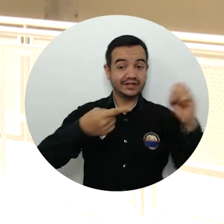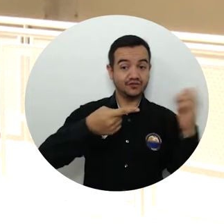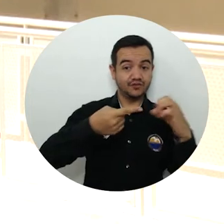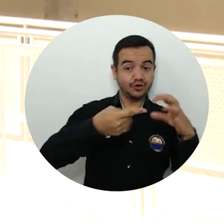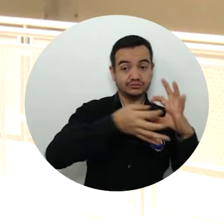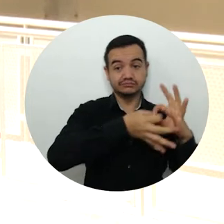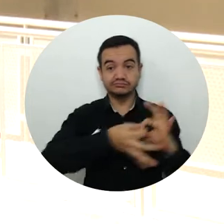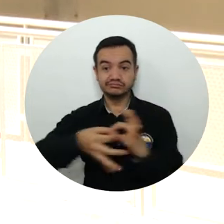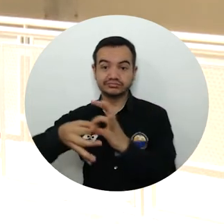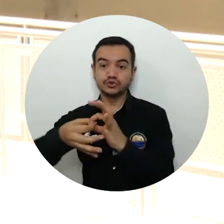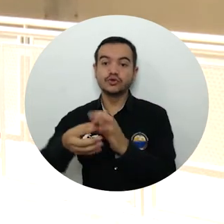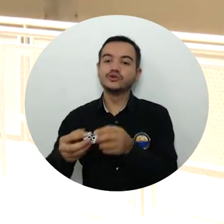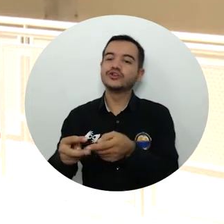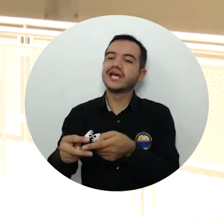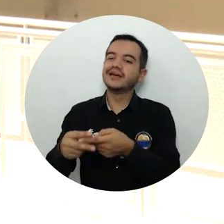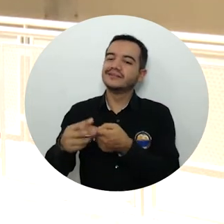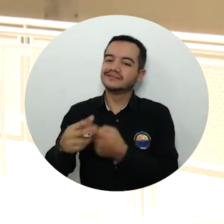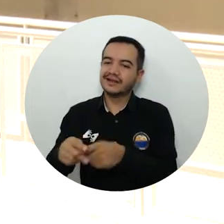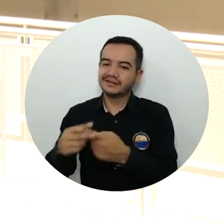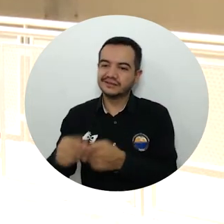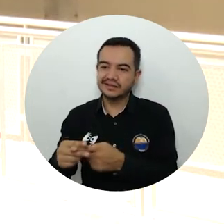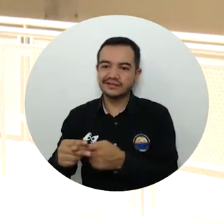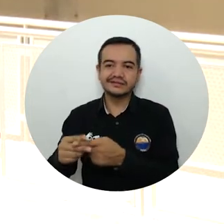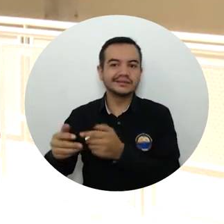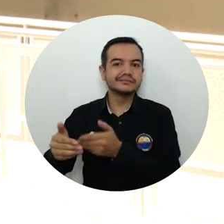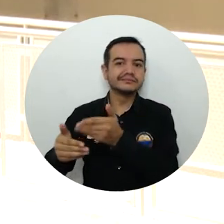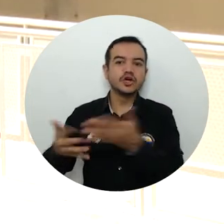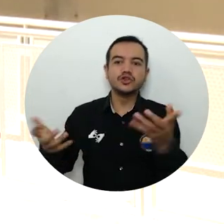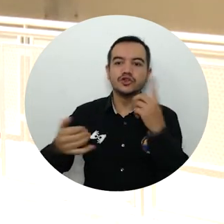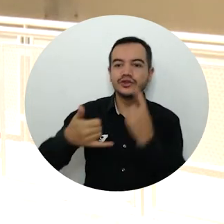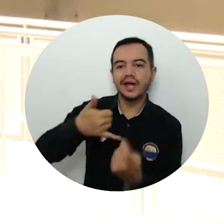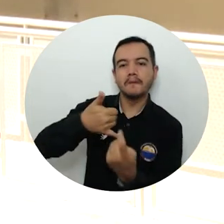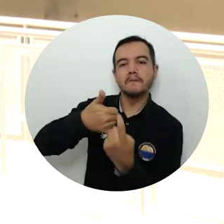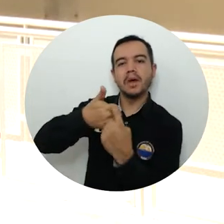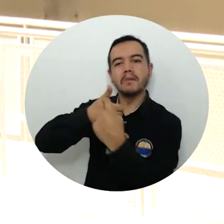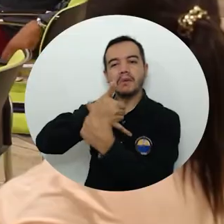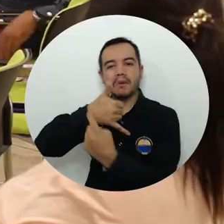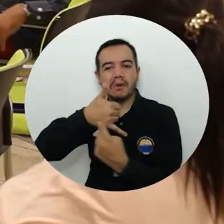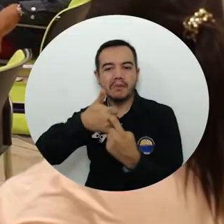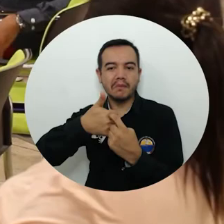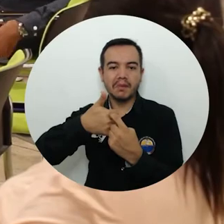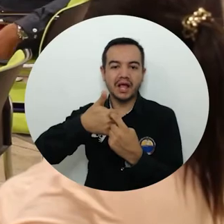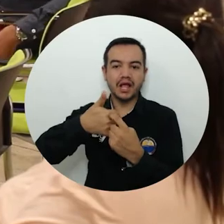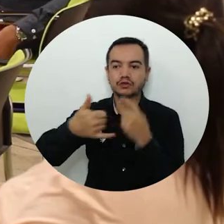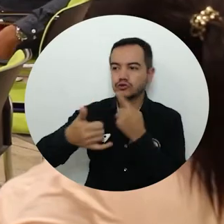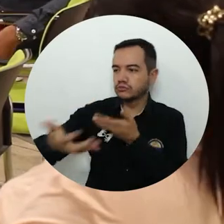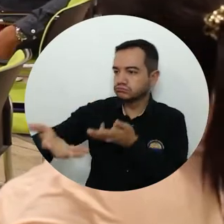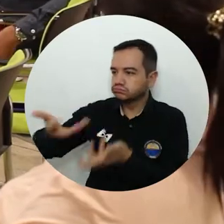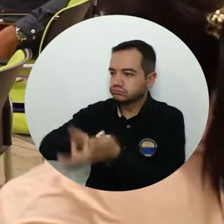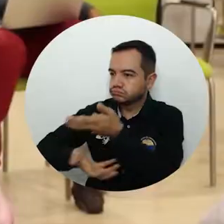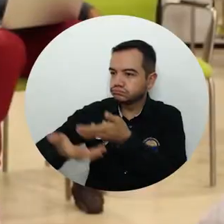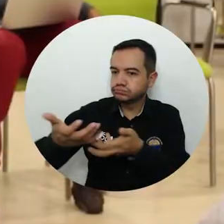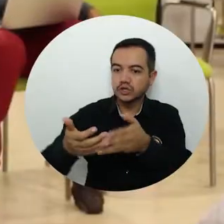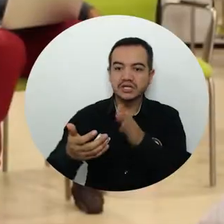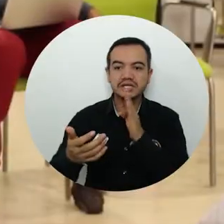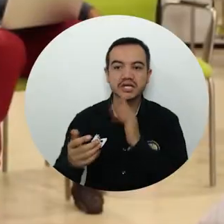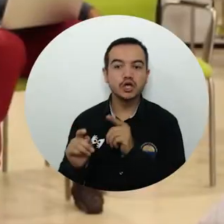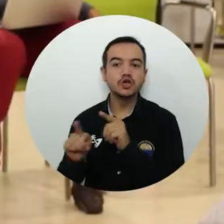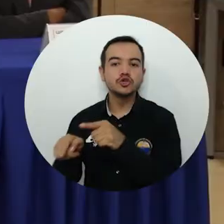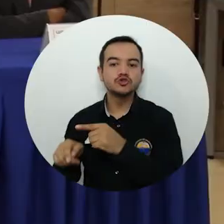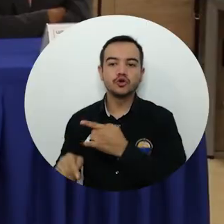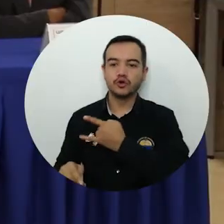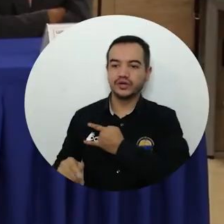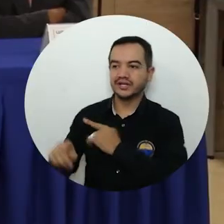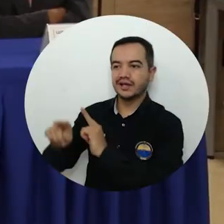de la mano con unos talleres que ya hemos venido haciendo en distintas regiones del país en el cual interactuamos directamente con las instituciones